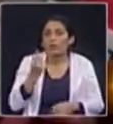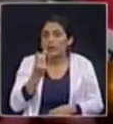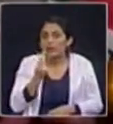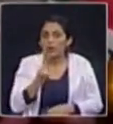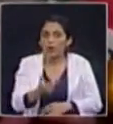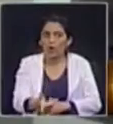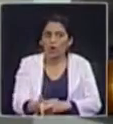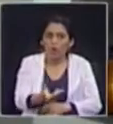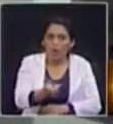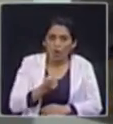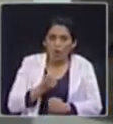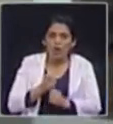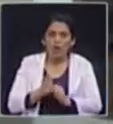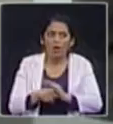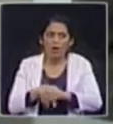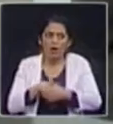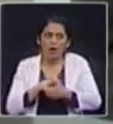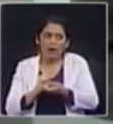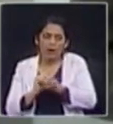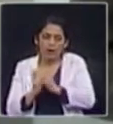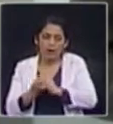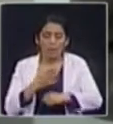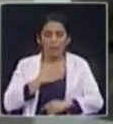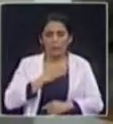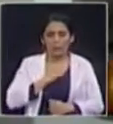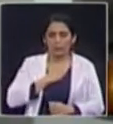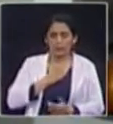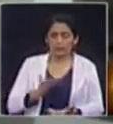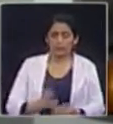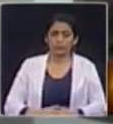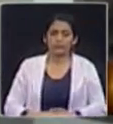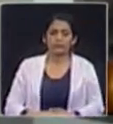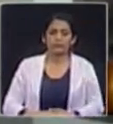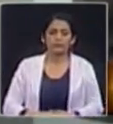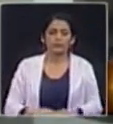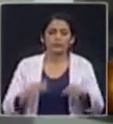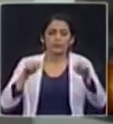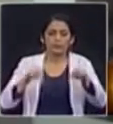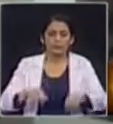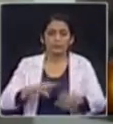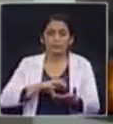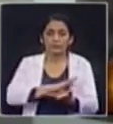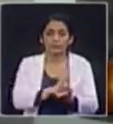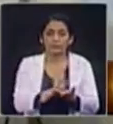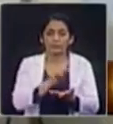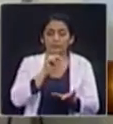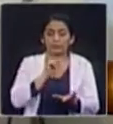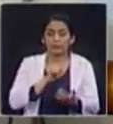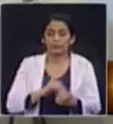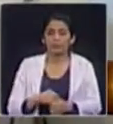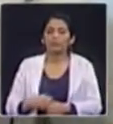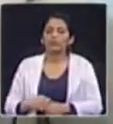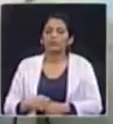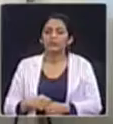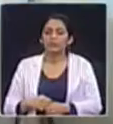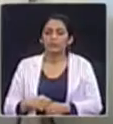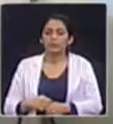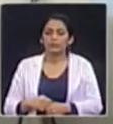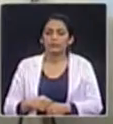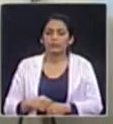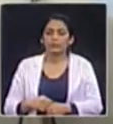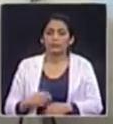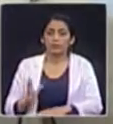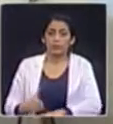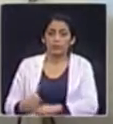peculado. En otro asunto, hoy la Asamblea Nacional recibió al presidente del Consejo de la Judicatura, Gustavo Yalc.